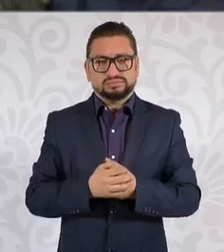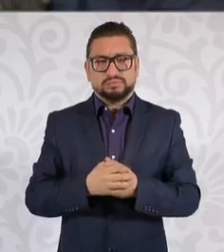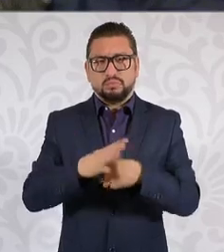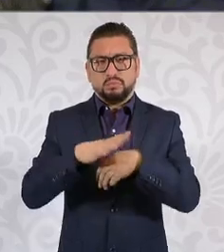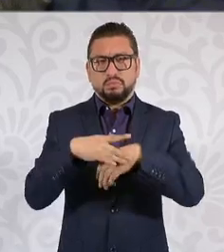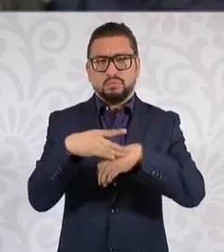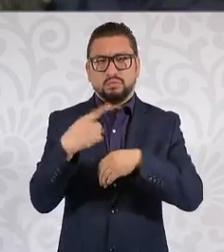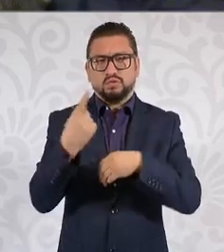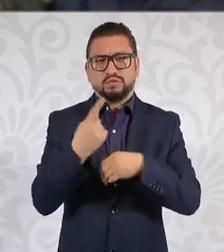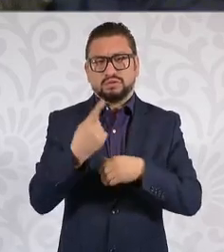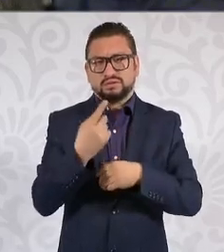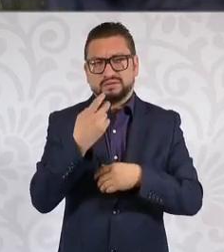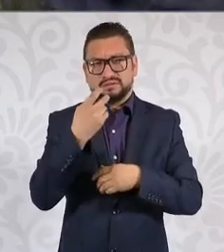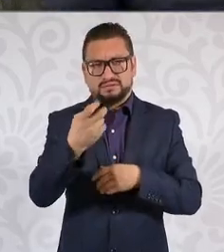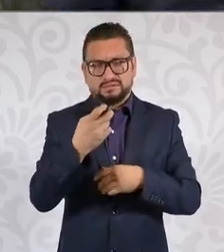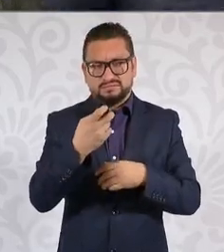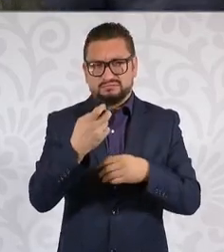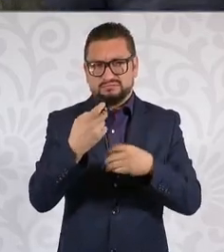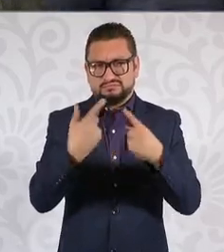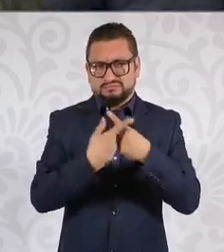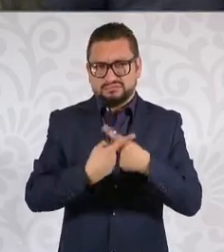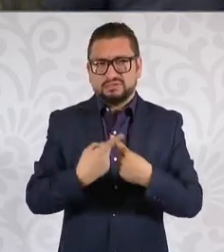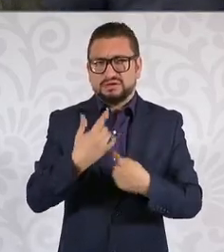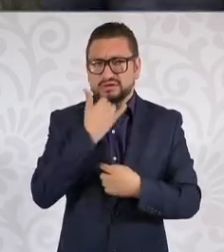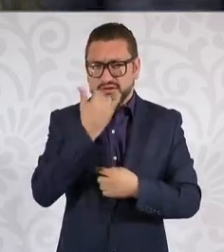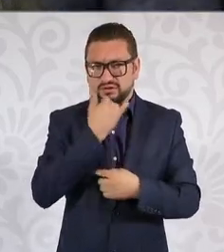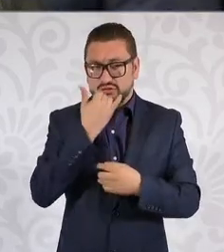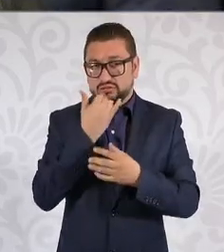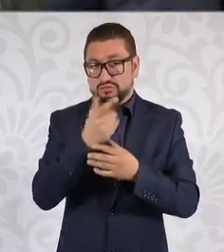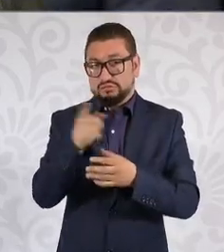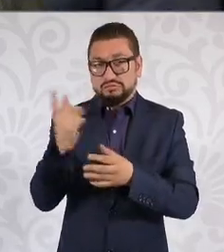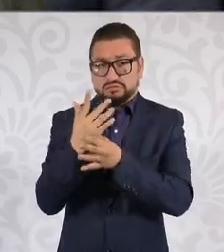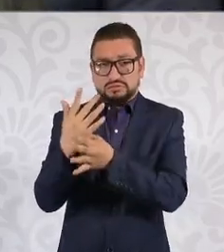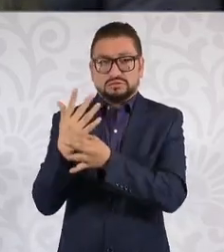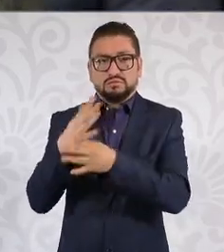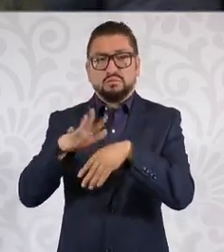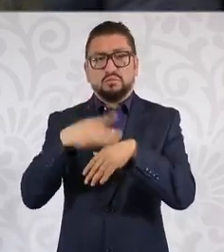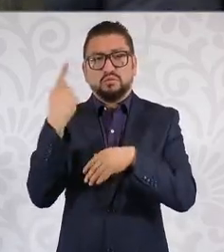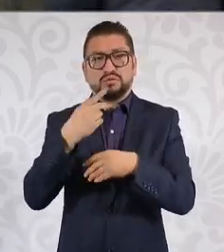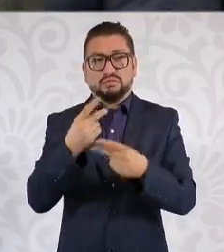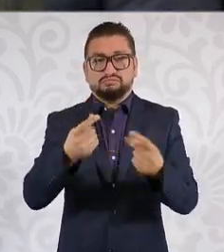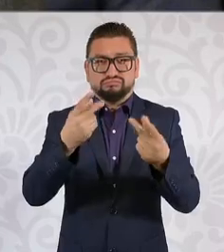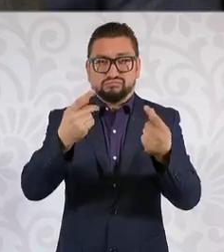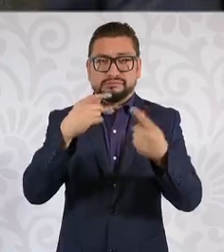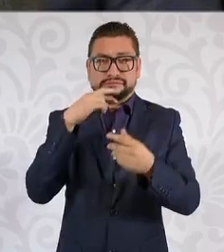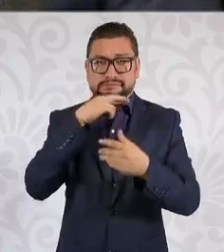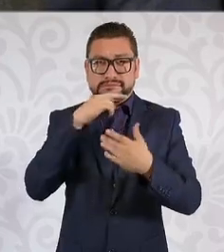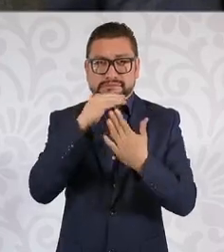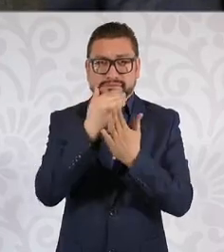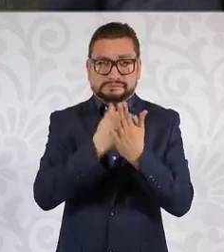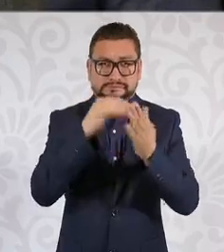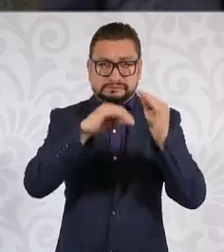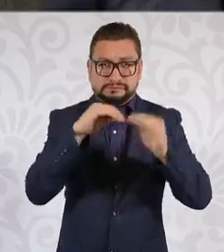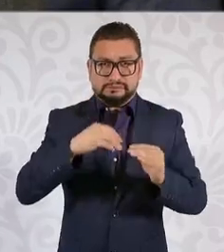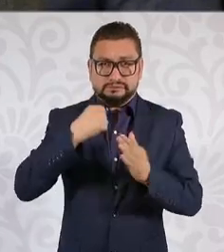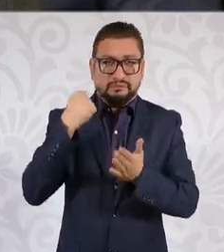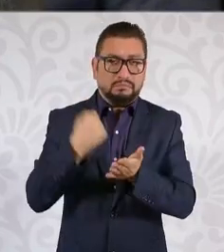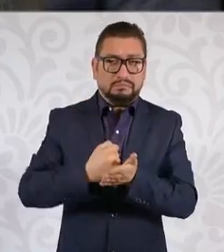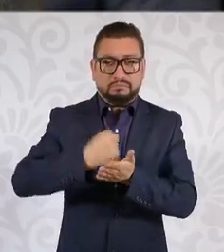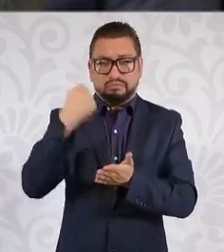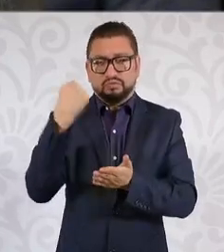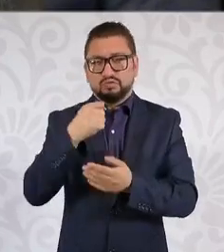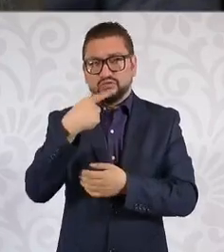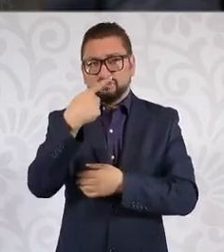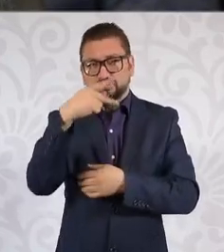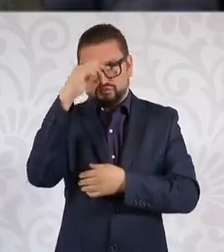¿por qué ocurrió este error? Muchos señalan que es por la premura con la que fue aprobada la reforma. ¿Usted qué